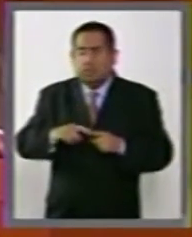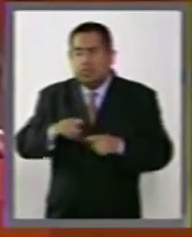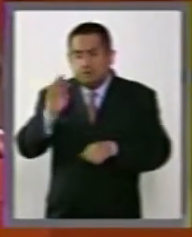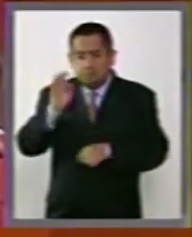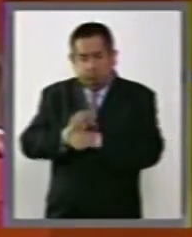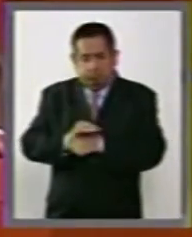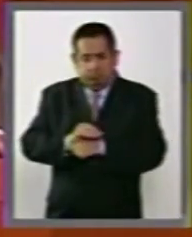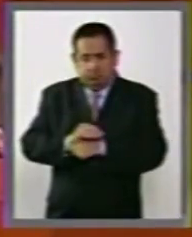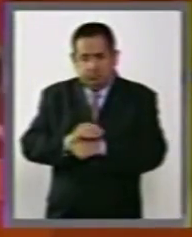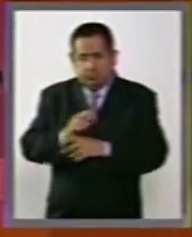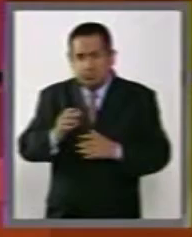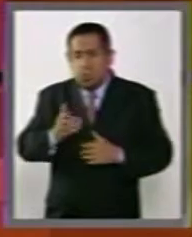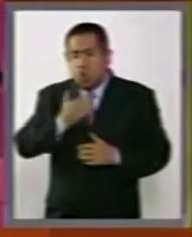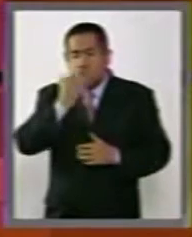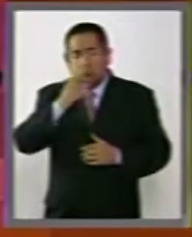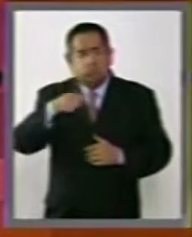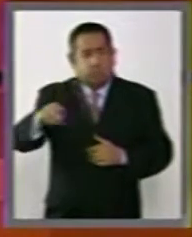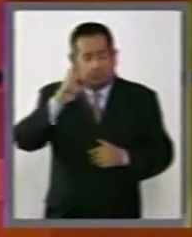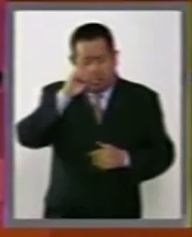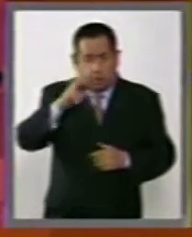de este país.